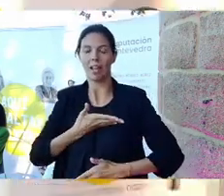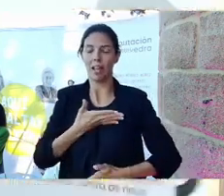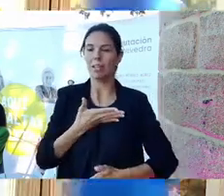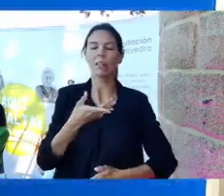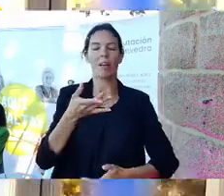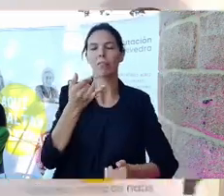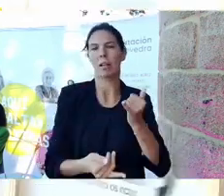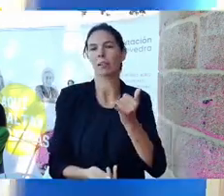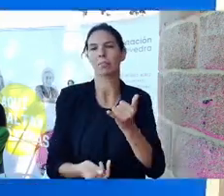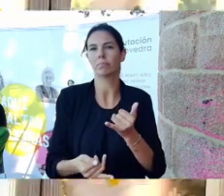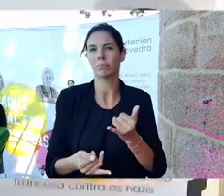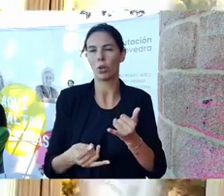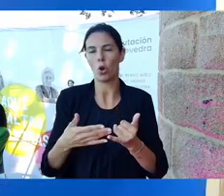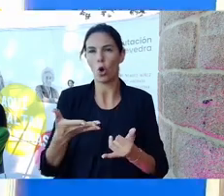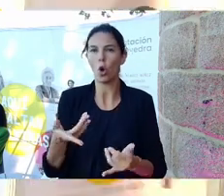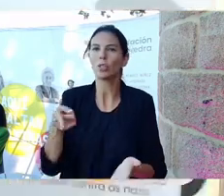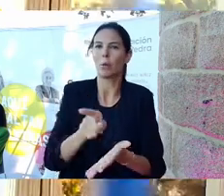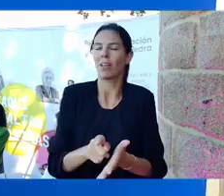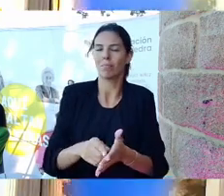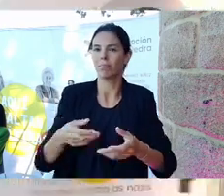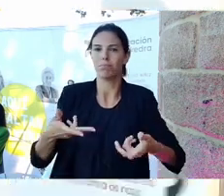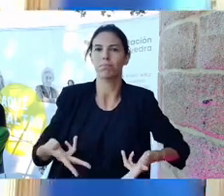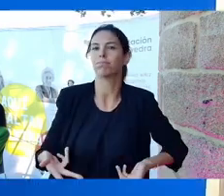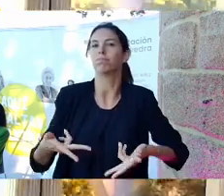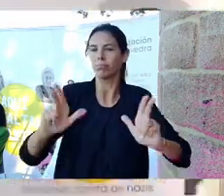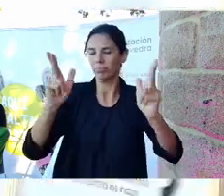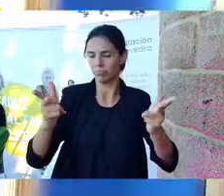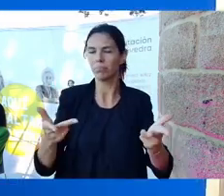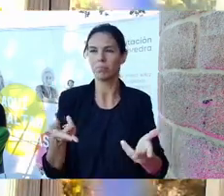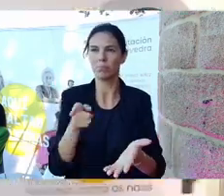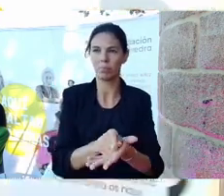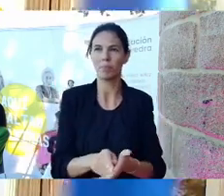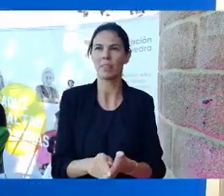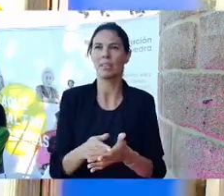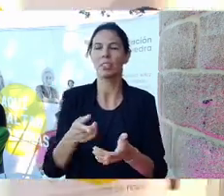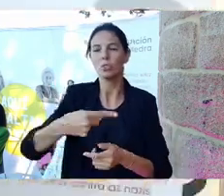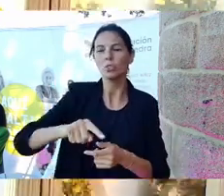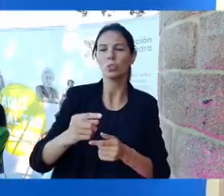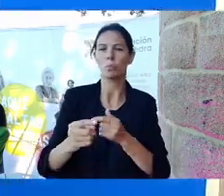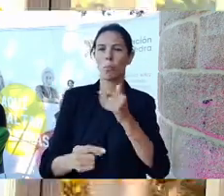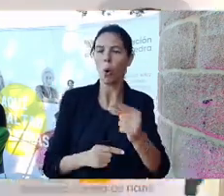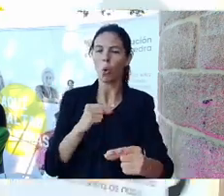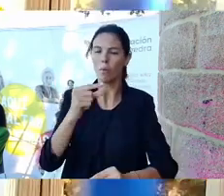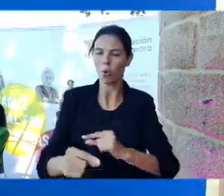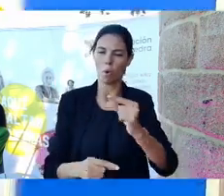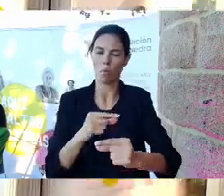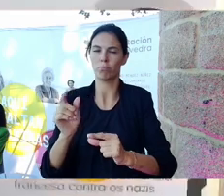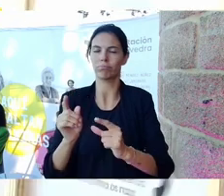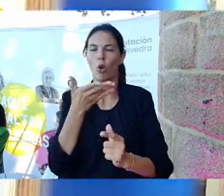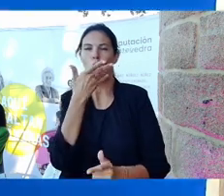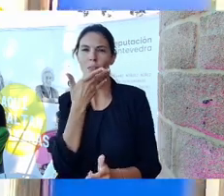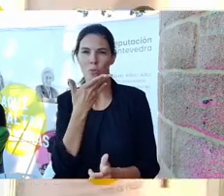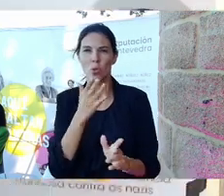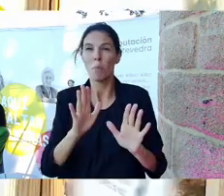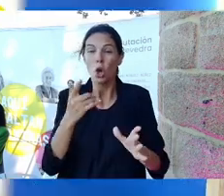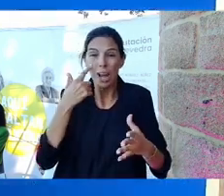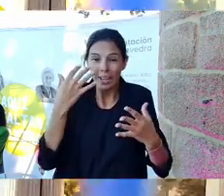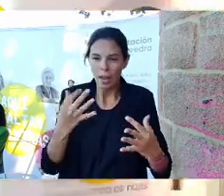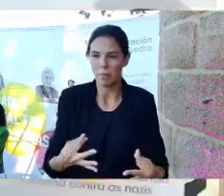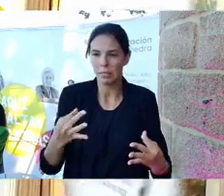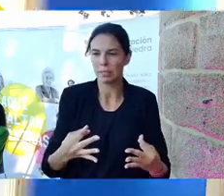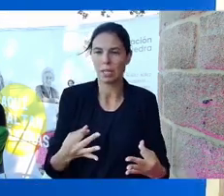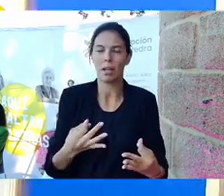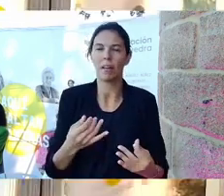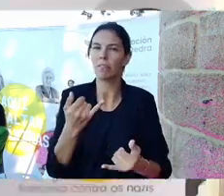tamén de aquí de Sobroso, conseguiu librarse dese asedio. Vamos a ir coñecendo os capítulos pouco a pouco,